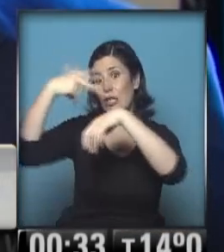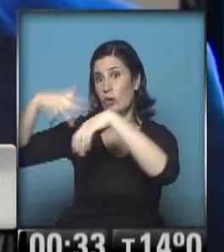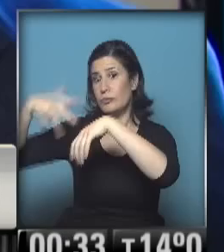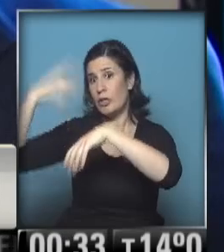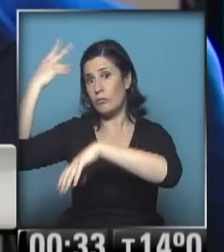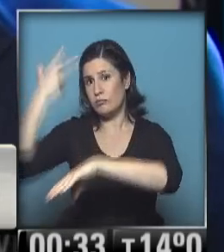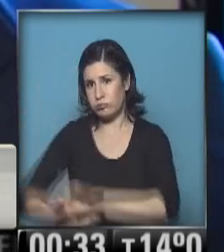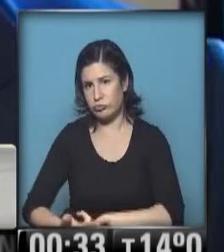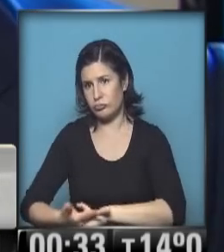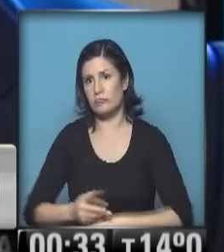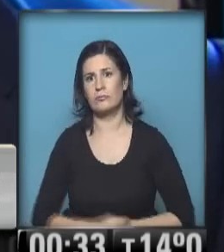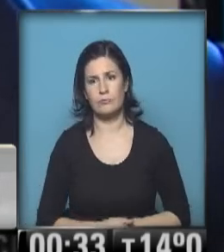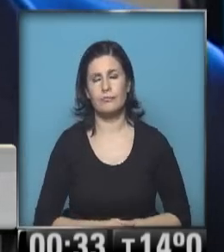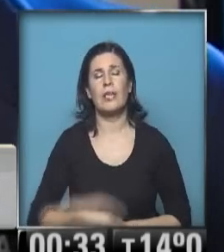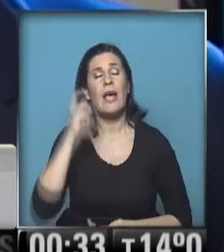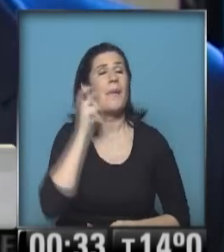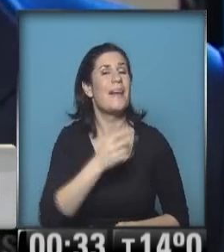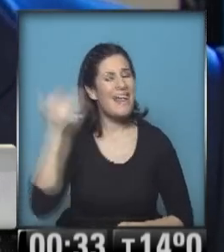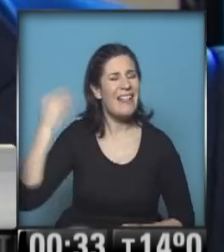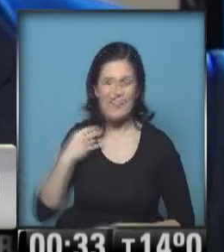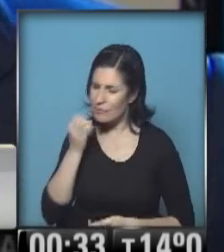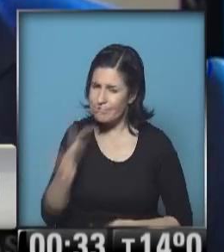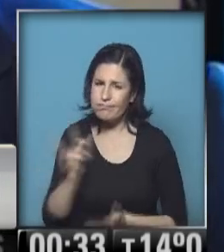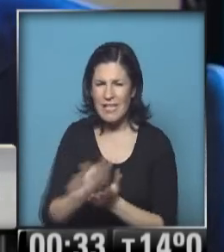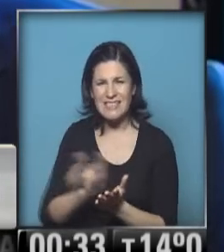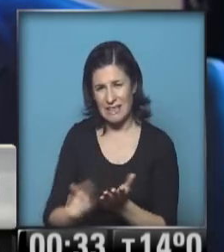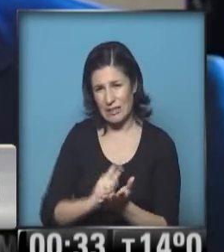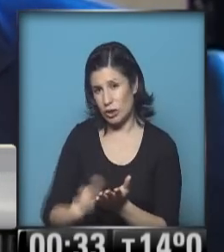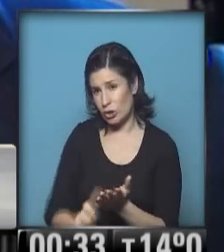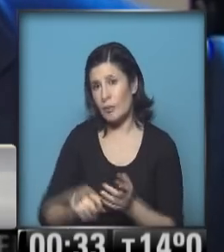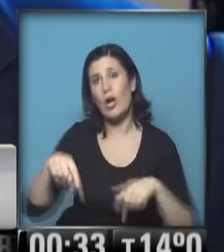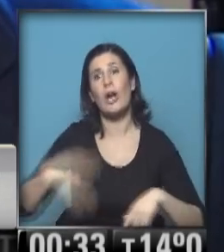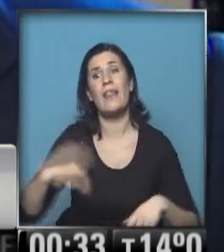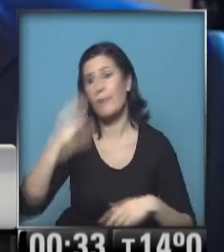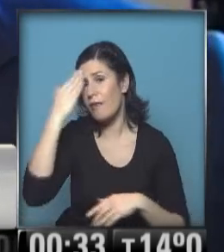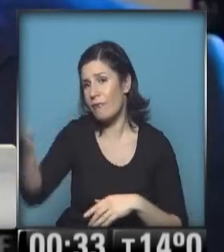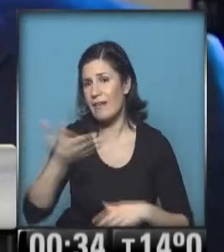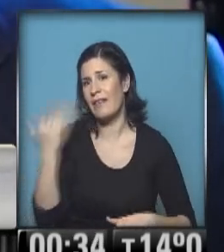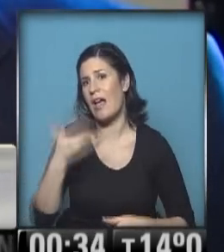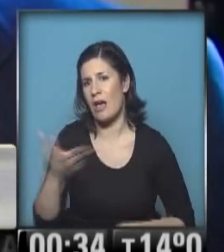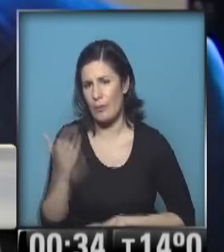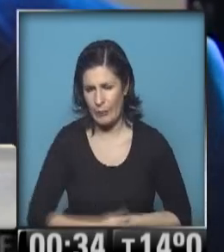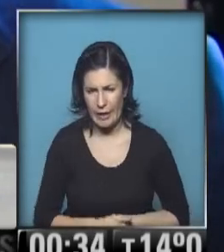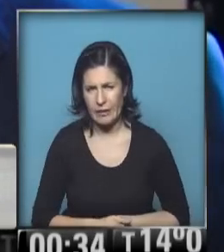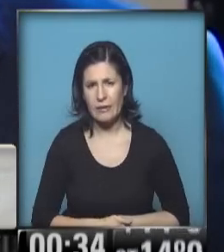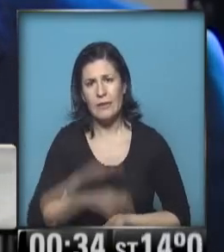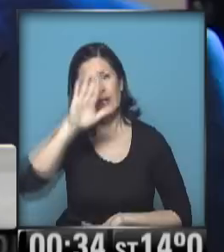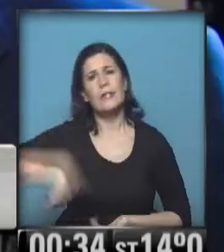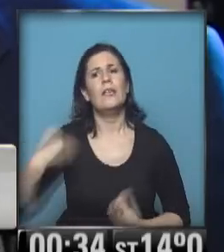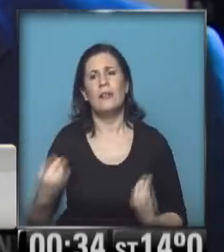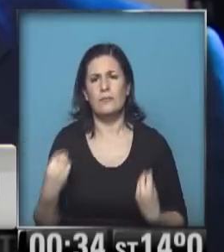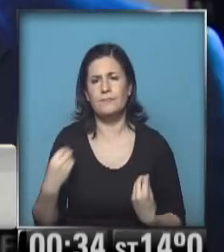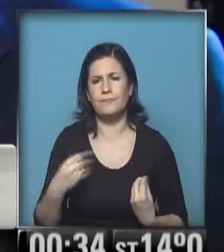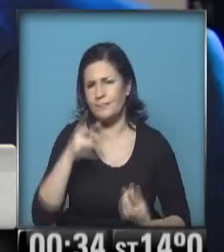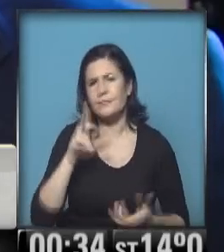cayó a tierra. Menem ya había declarado por escrito, pero esta vez deberá hacerlo en persona, y la citación se debe a que hubo un cambio en